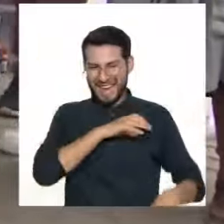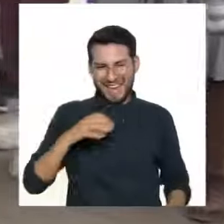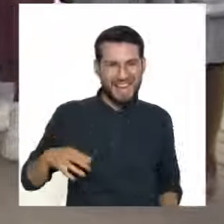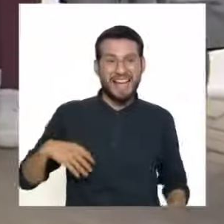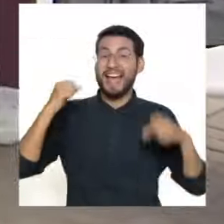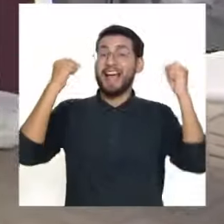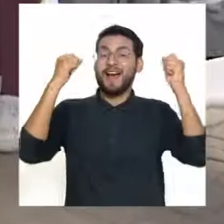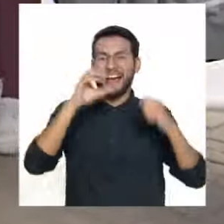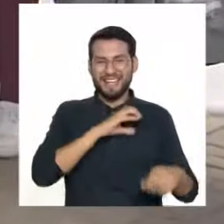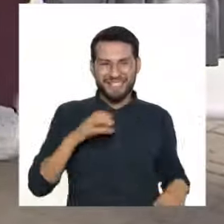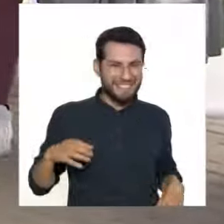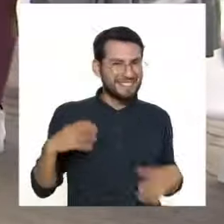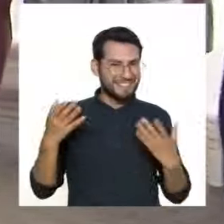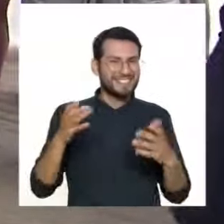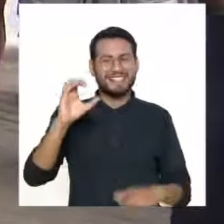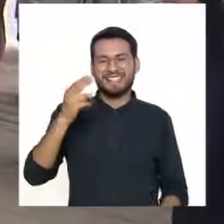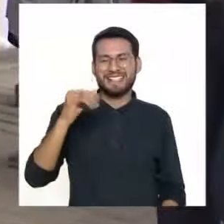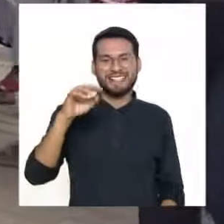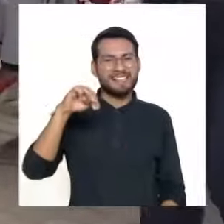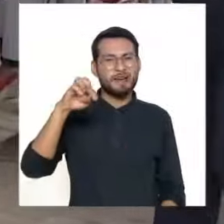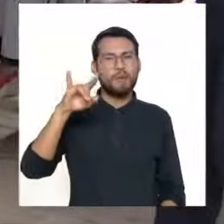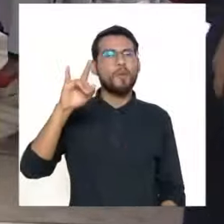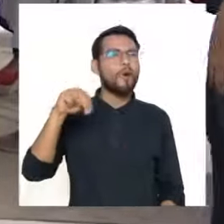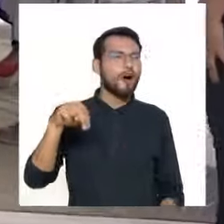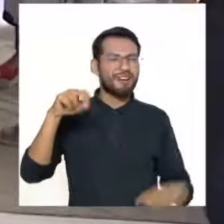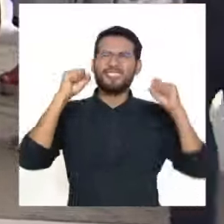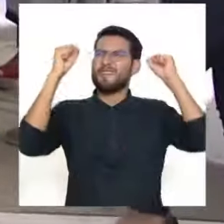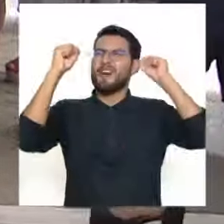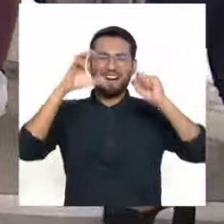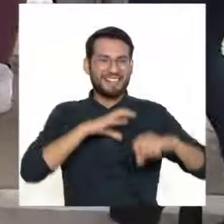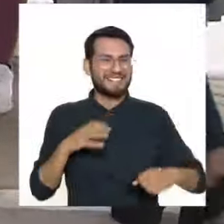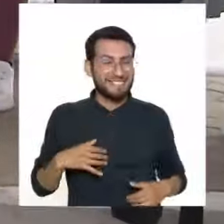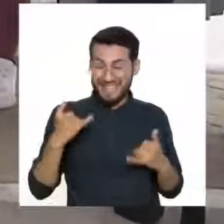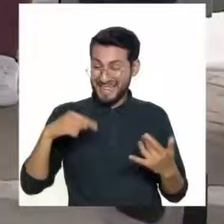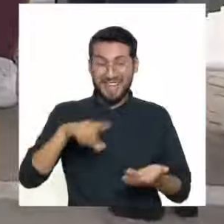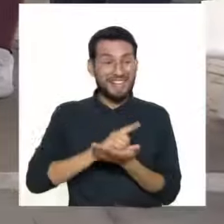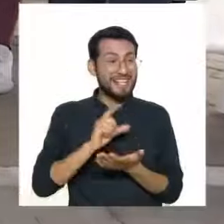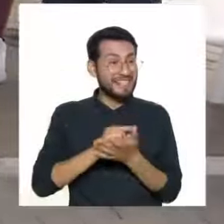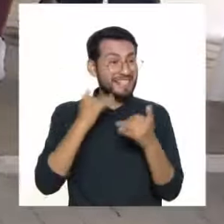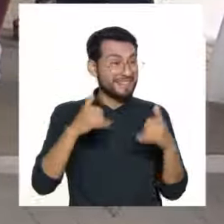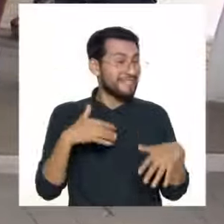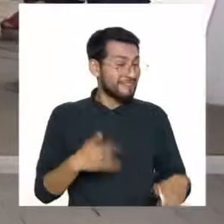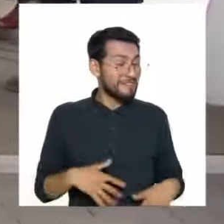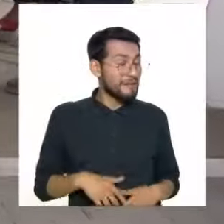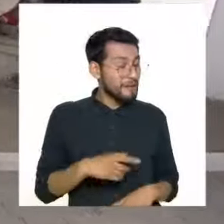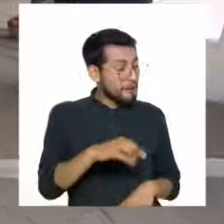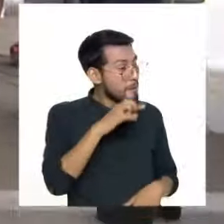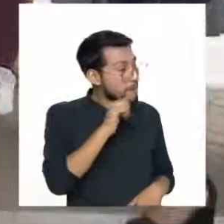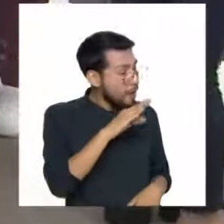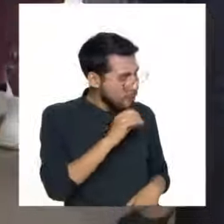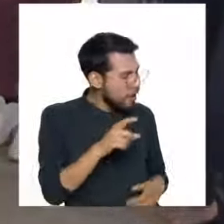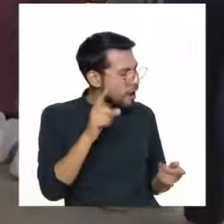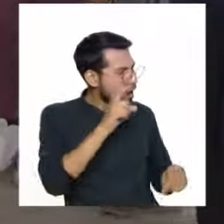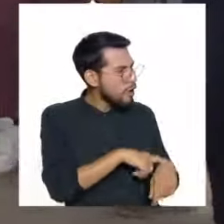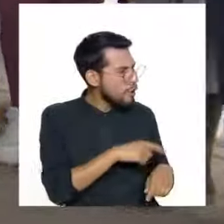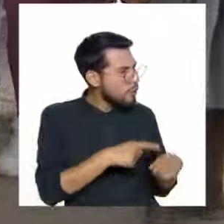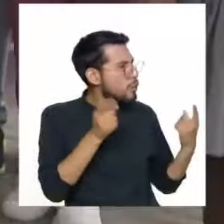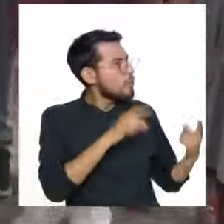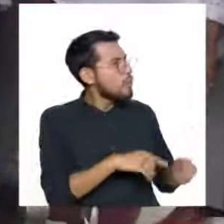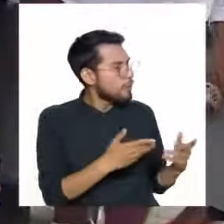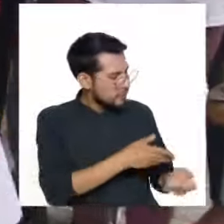allá se siente la Semana Santa para nosotros ya está salimos de Lima chicos o Pablito cuéntanos hasta cuándo van de qué